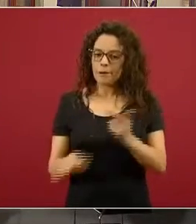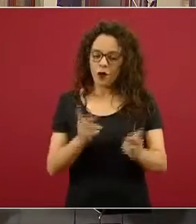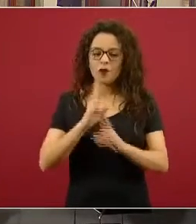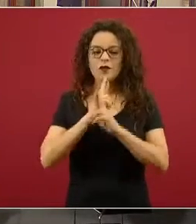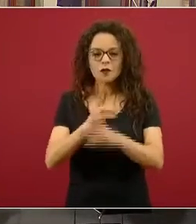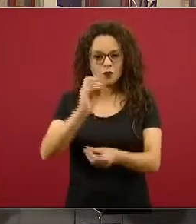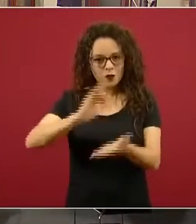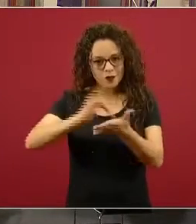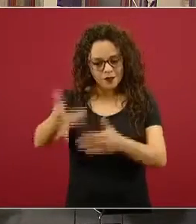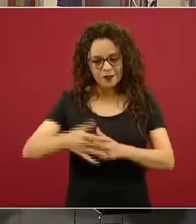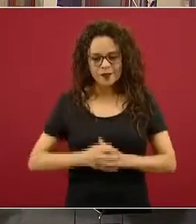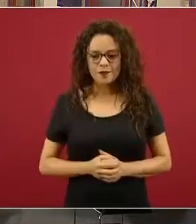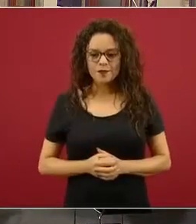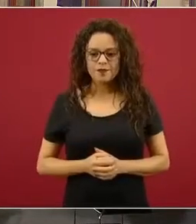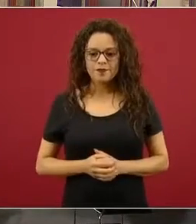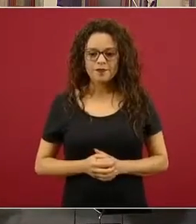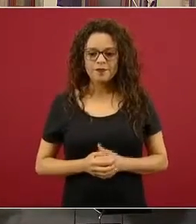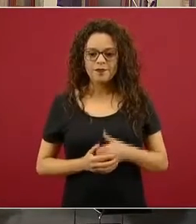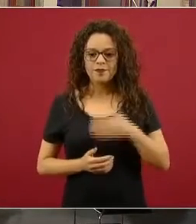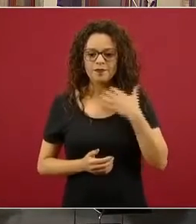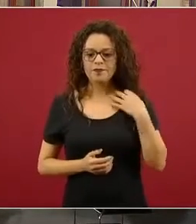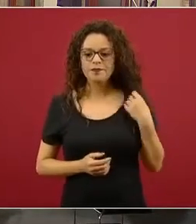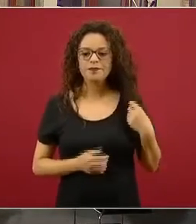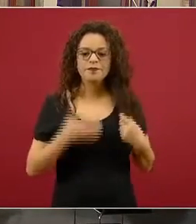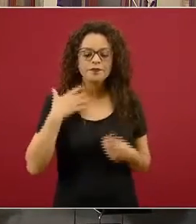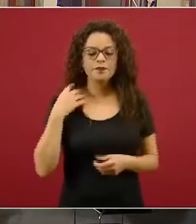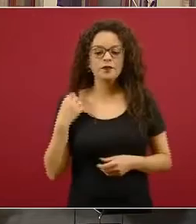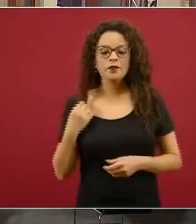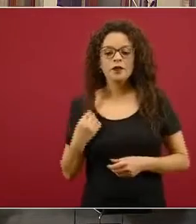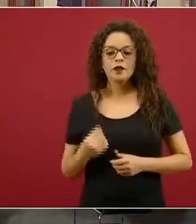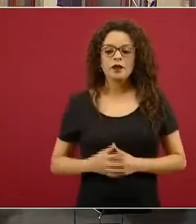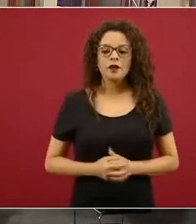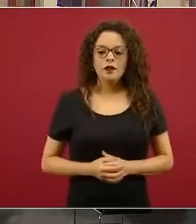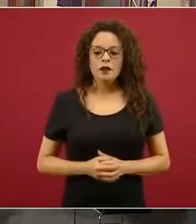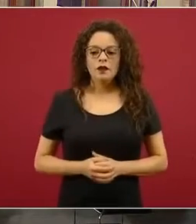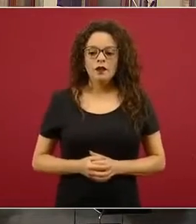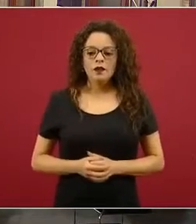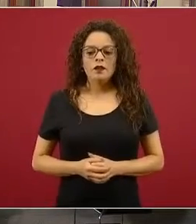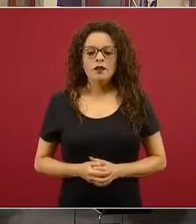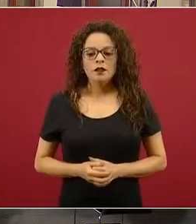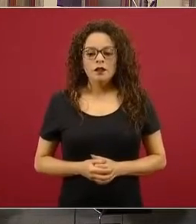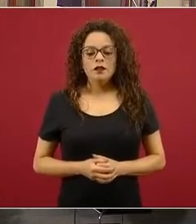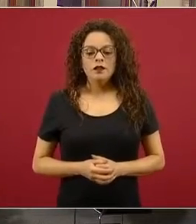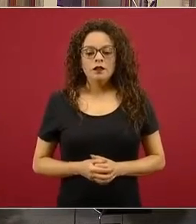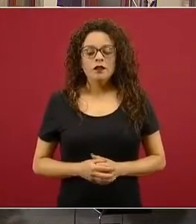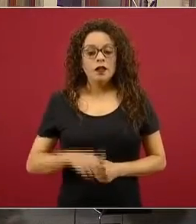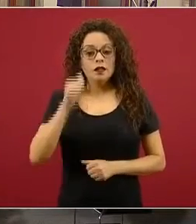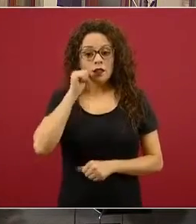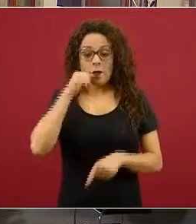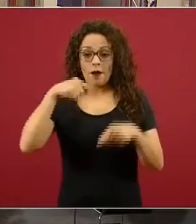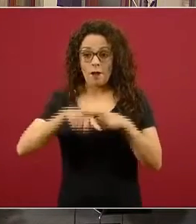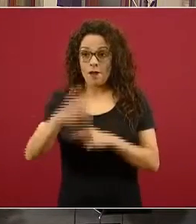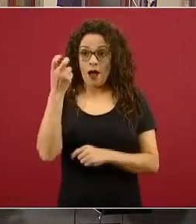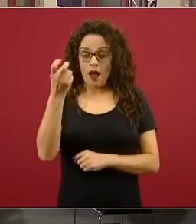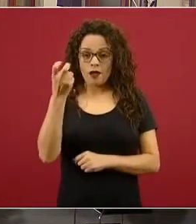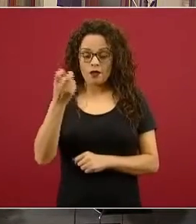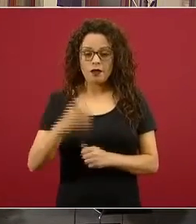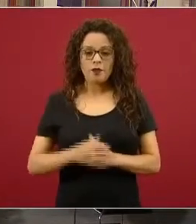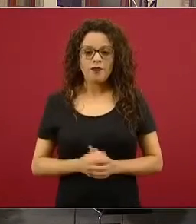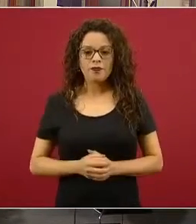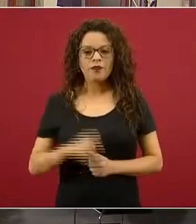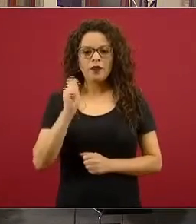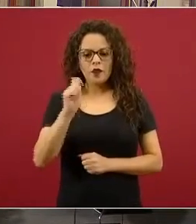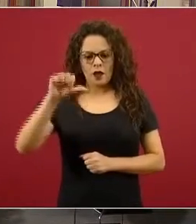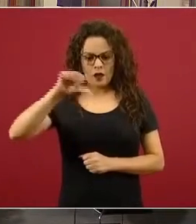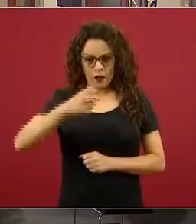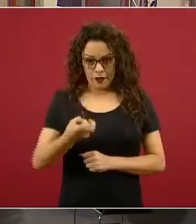respuestas. Muchas gracias. Entonces, la primera, por favor, siempre empezamos con esta es la